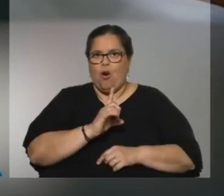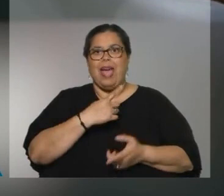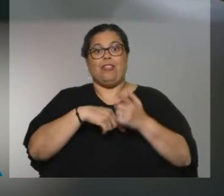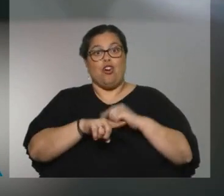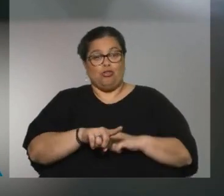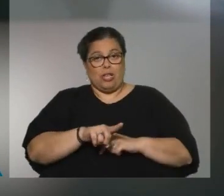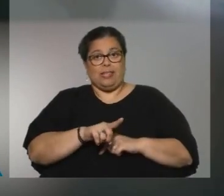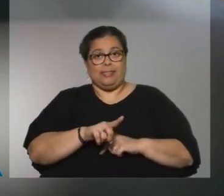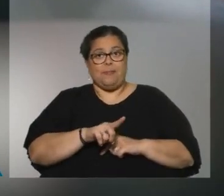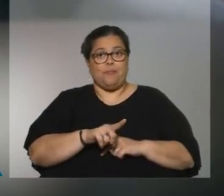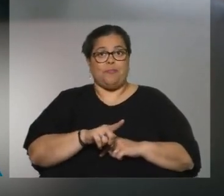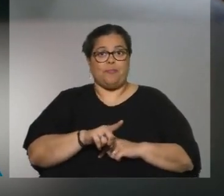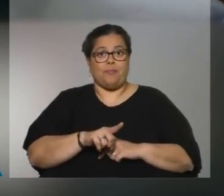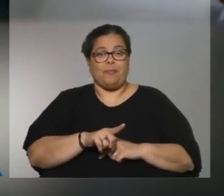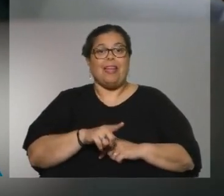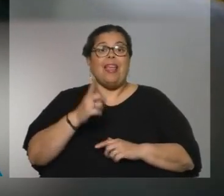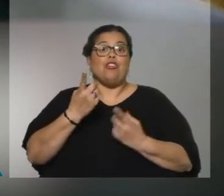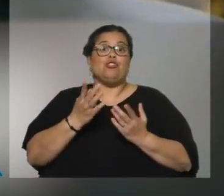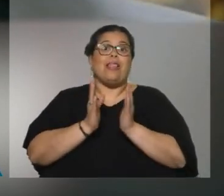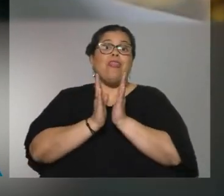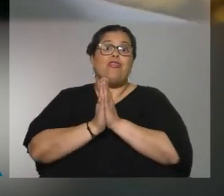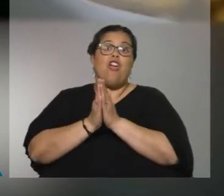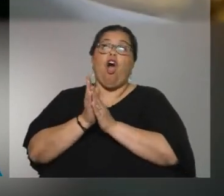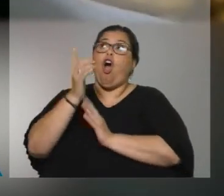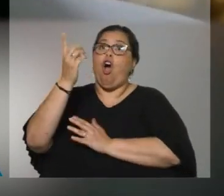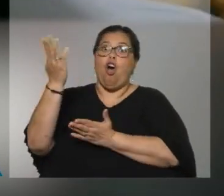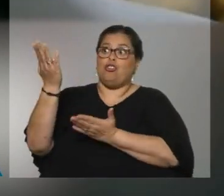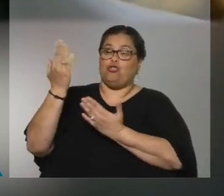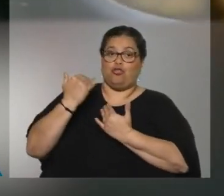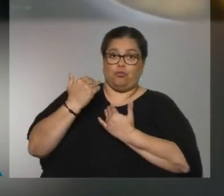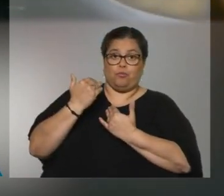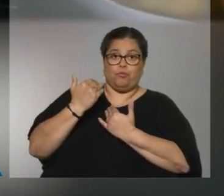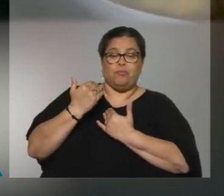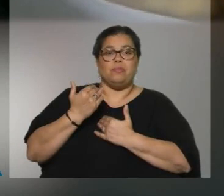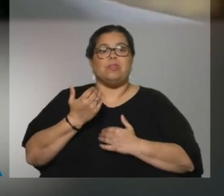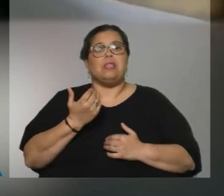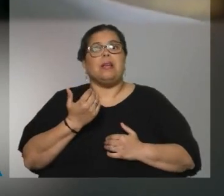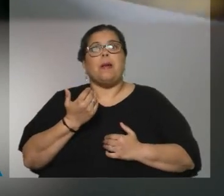Y entonces Dios le mandó a orón para que digamos divulgue